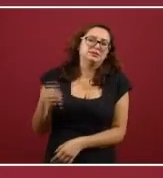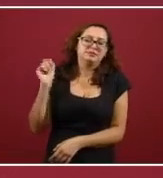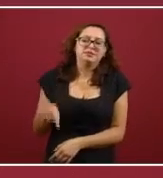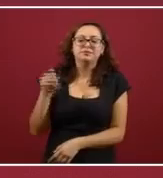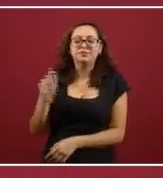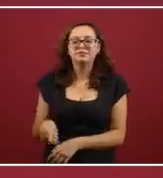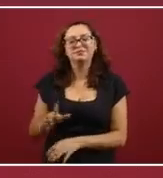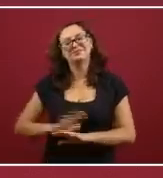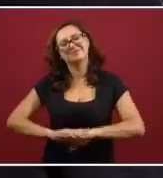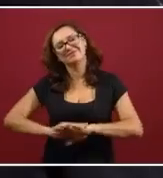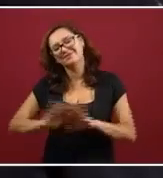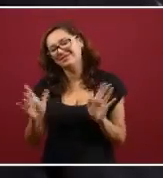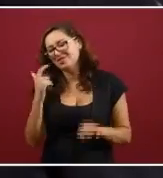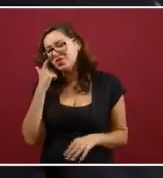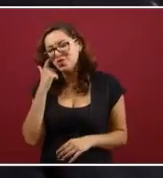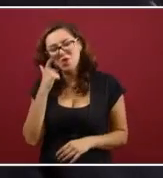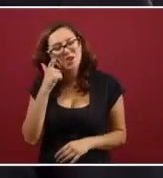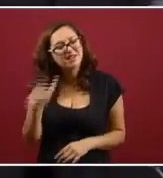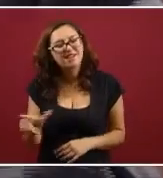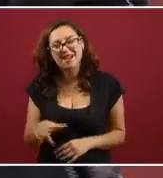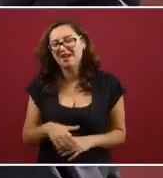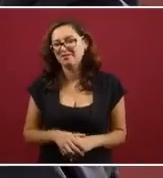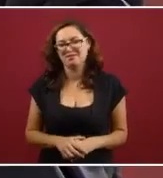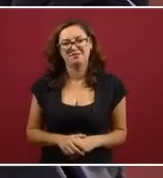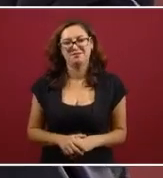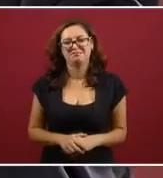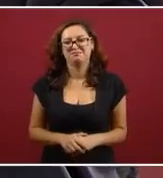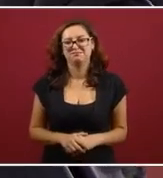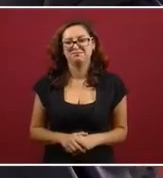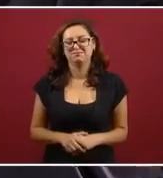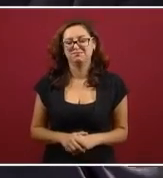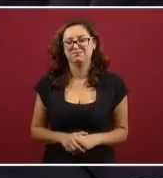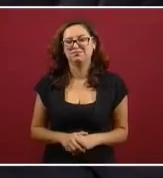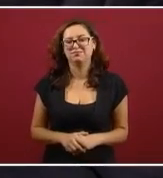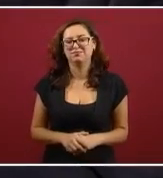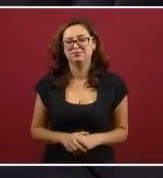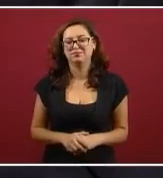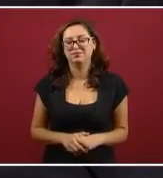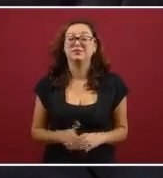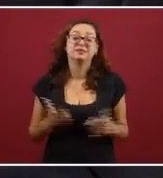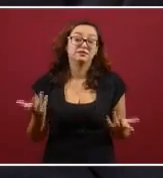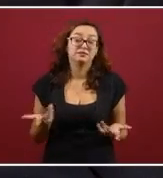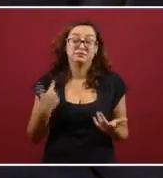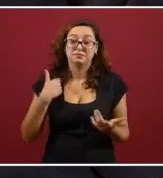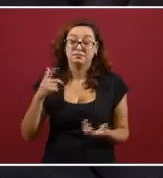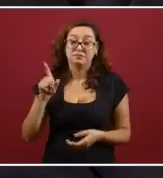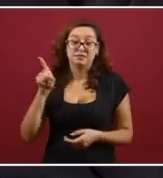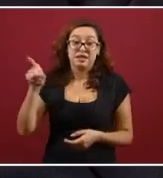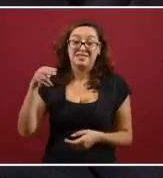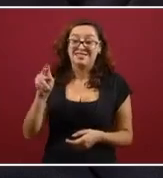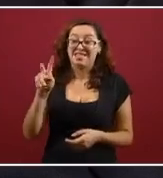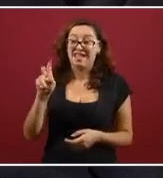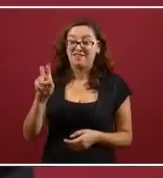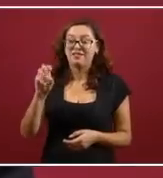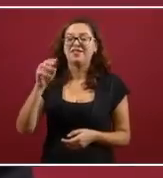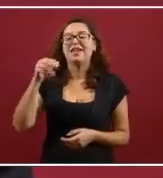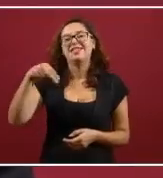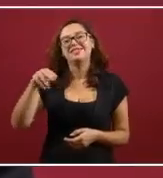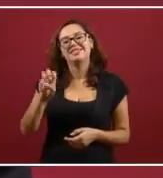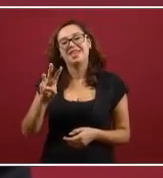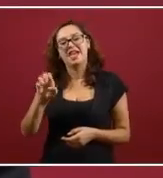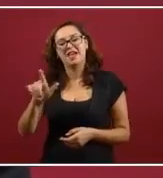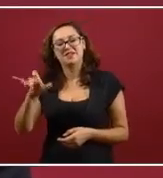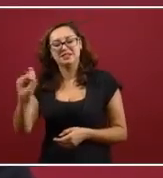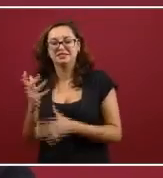mucho menos seguir la máxima, el consejo de Goebbels de que una mentira